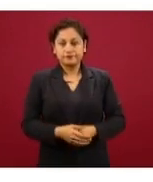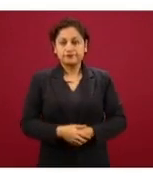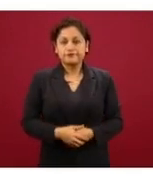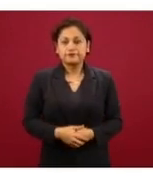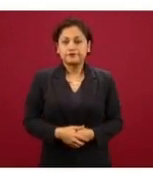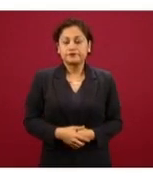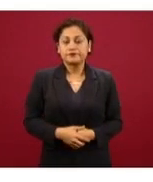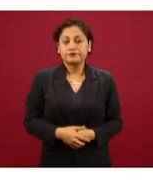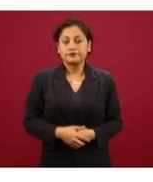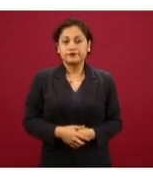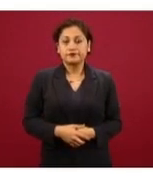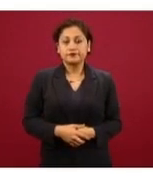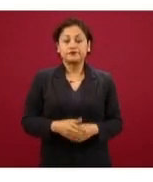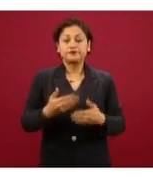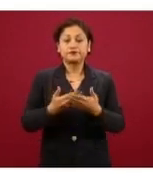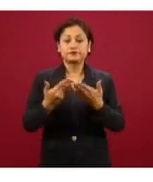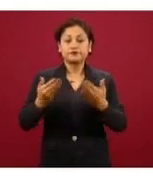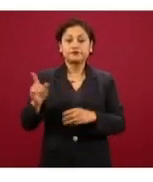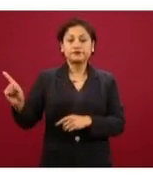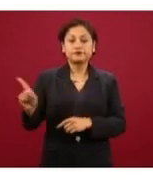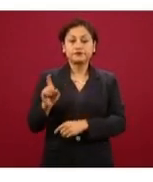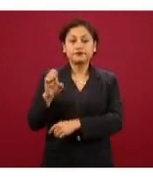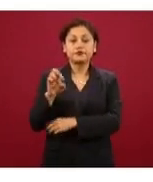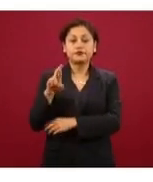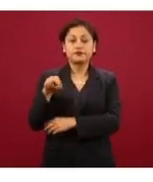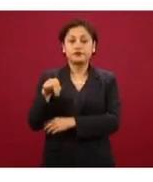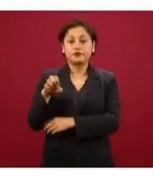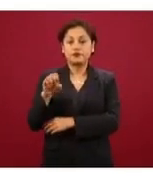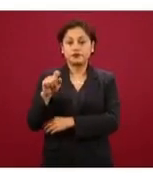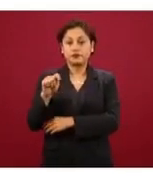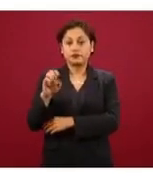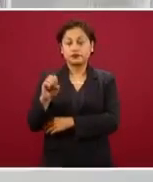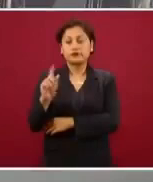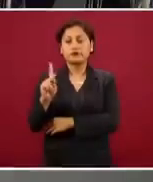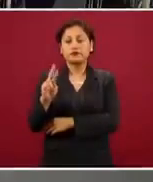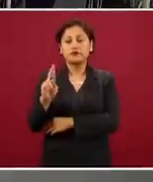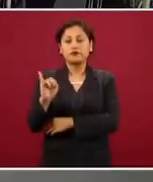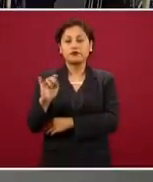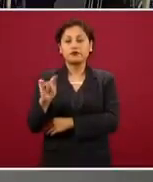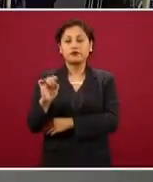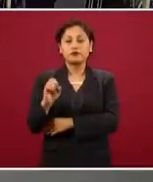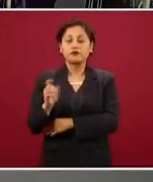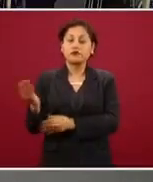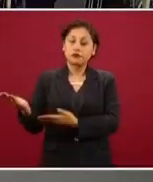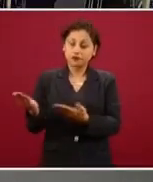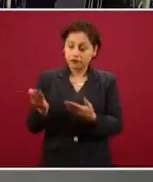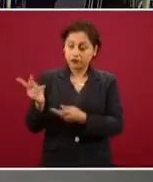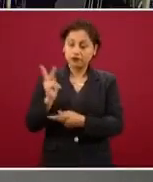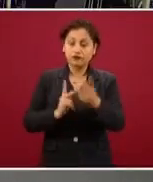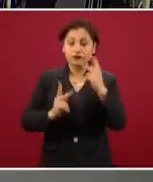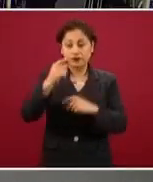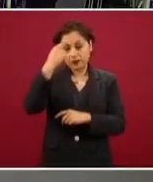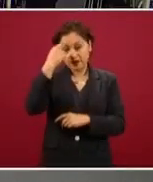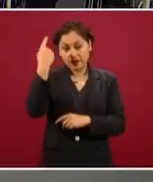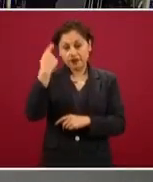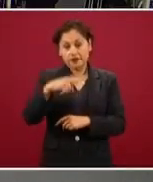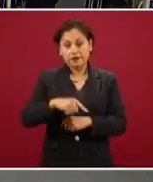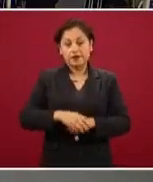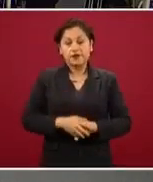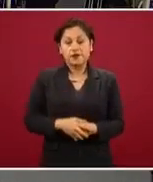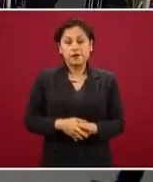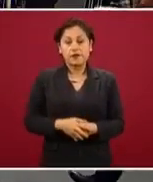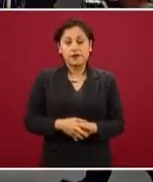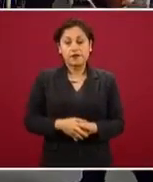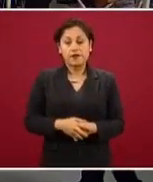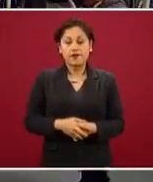Bueno, pues ahora Ernesto Prieto para nos acompaña el